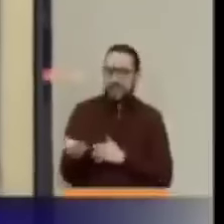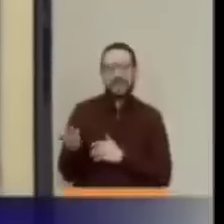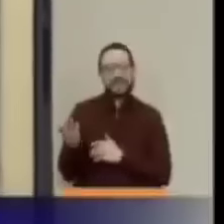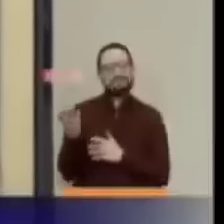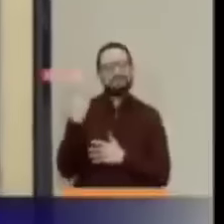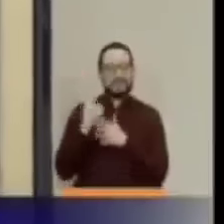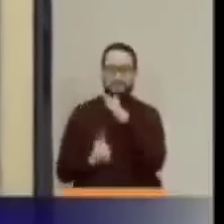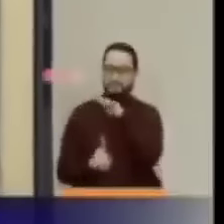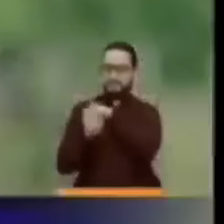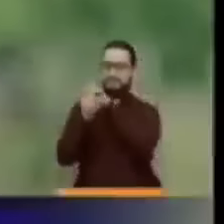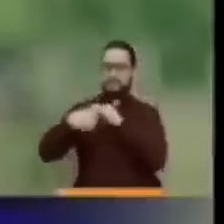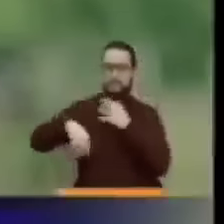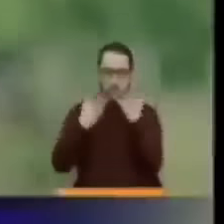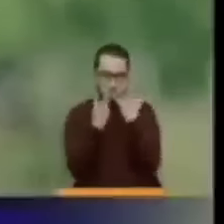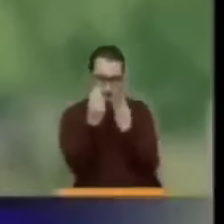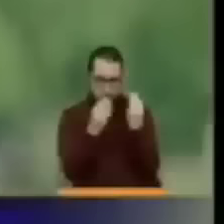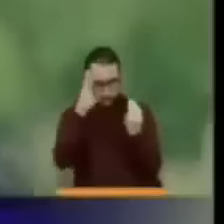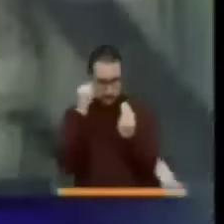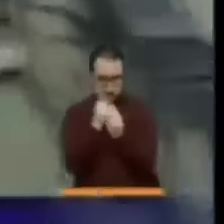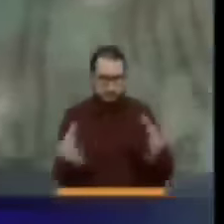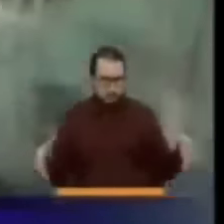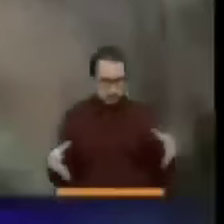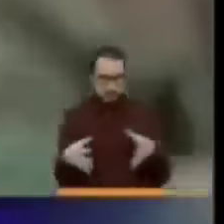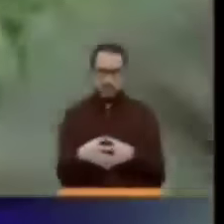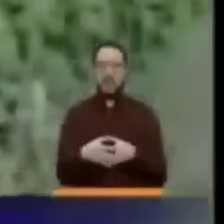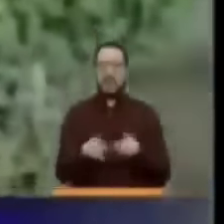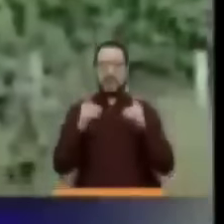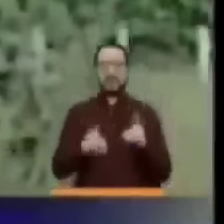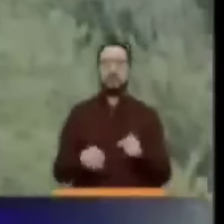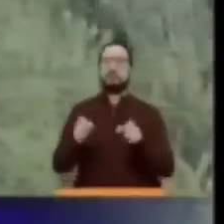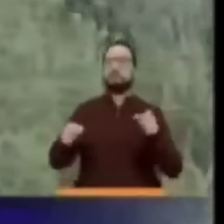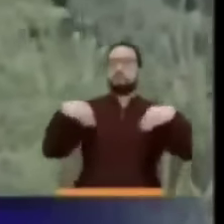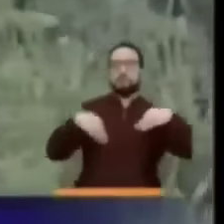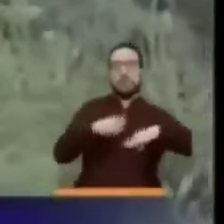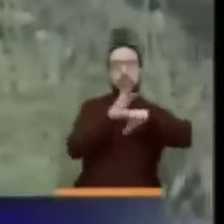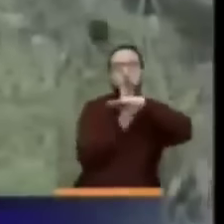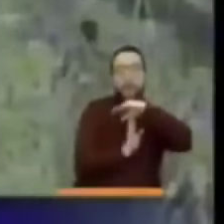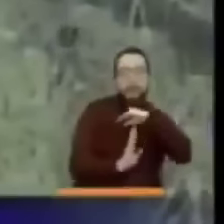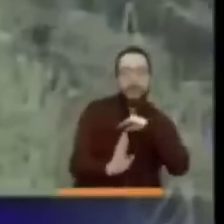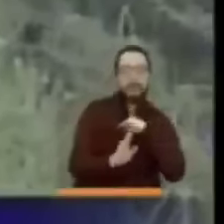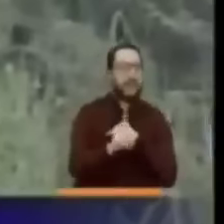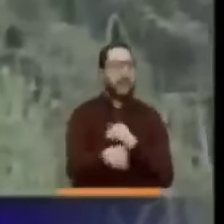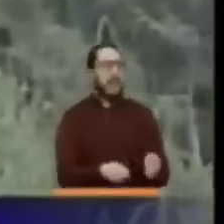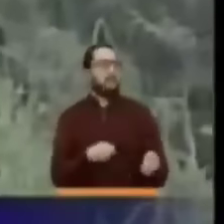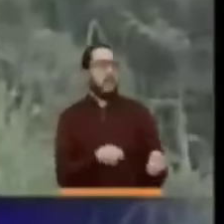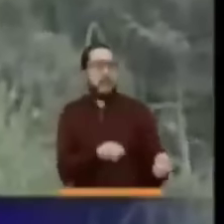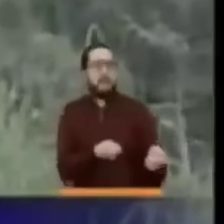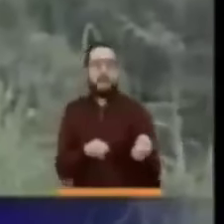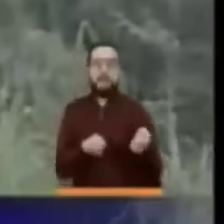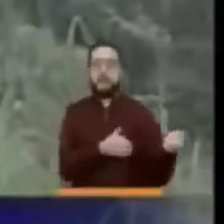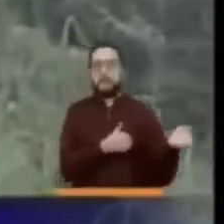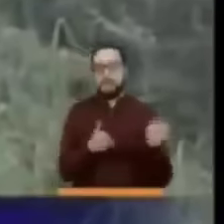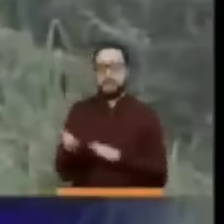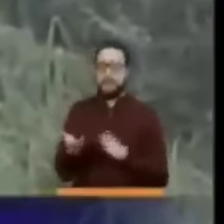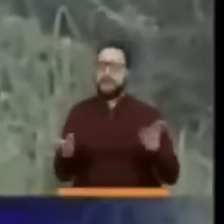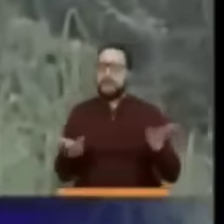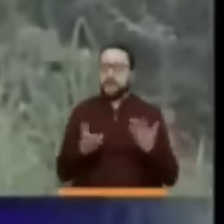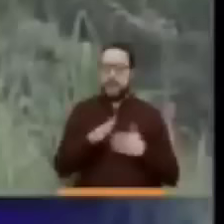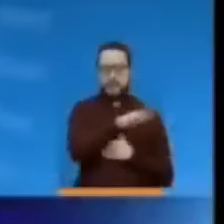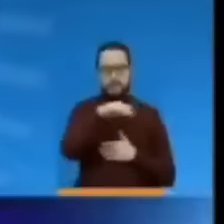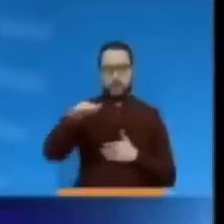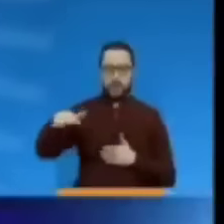y del derecho que se adjudicaron grupos paramilitares para asesinar a personas humildes solo por representar un obstáculo en algunas regiones de Antioquia en los